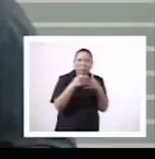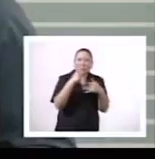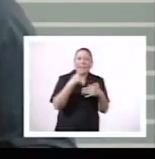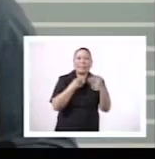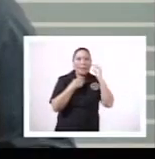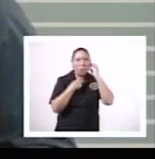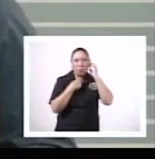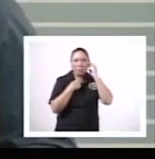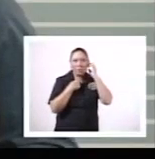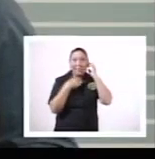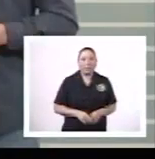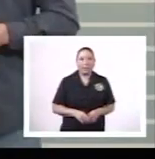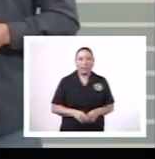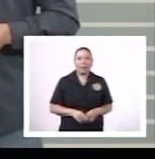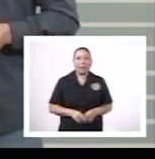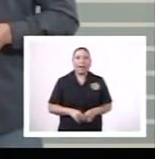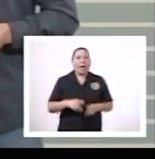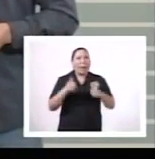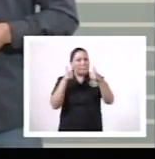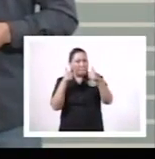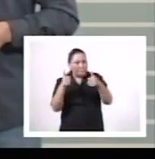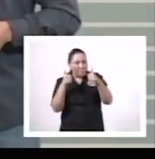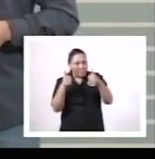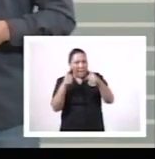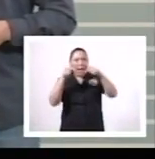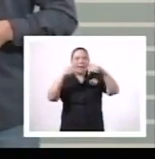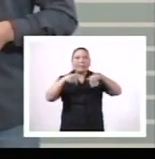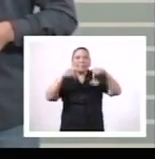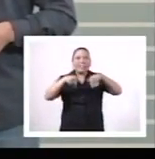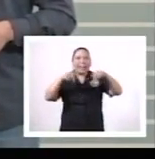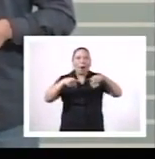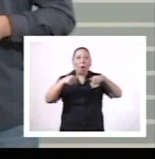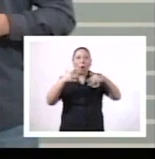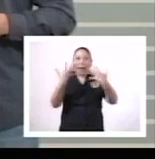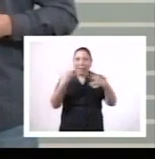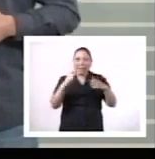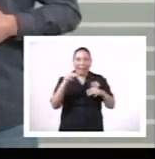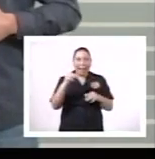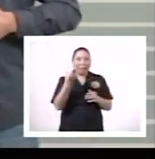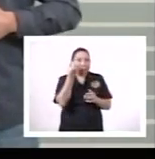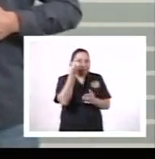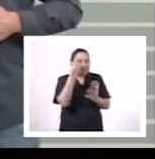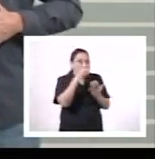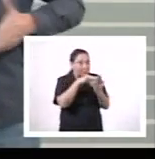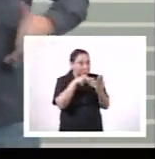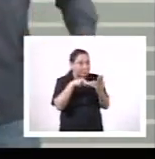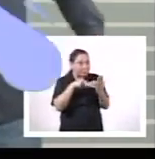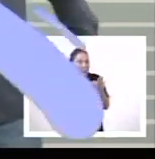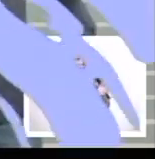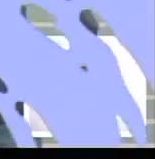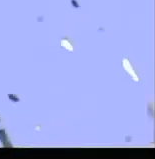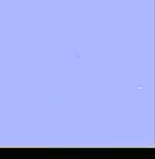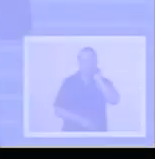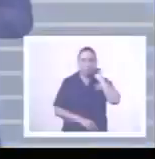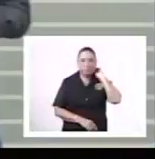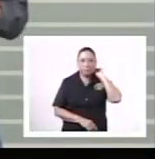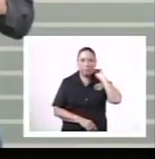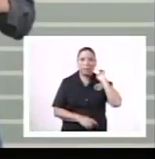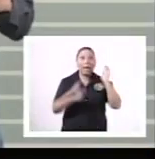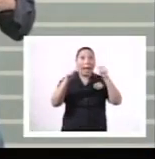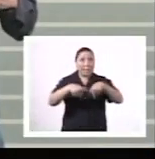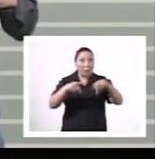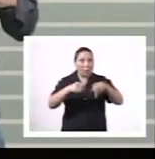guste. ¿Les parece bien? Muy bien, chicos. Y ahora, después de todo esto, llegó el turno de jugar. Y